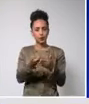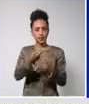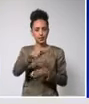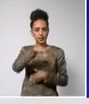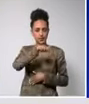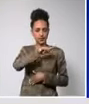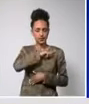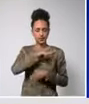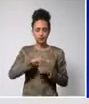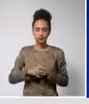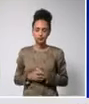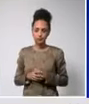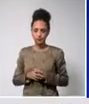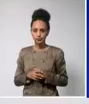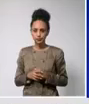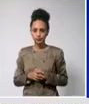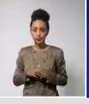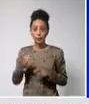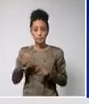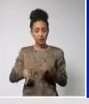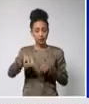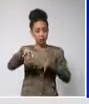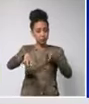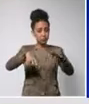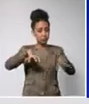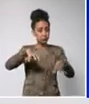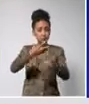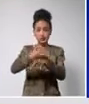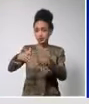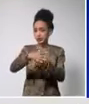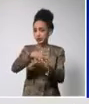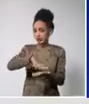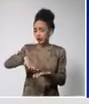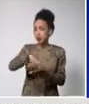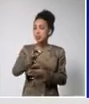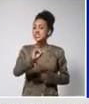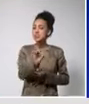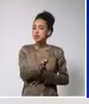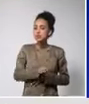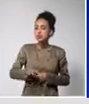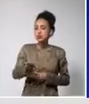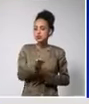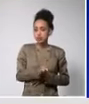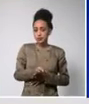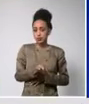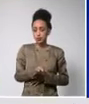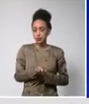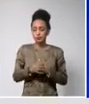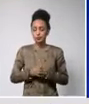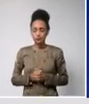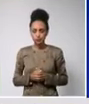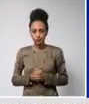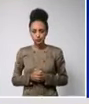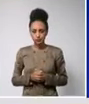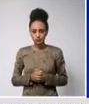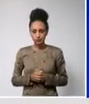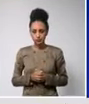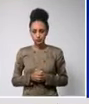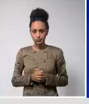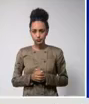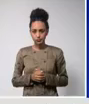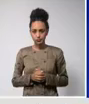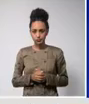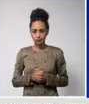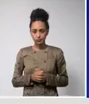y todavía con una dispersión que abarca ayer a 6 de sus 11 municipios. El mayor número y